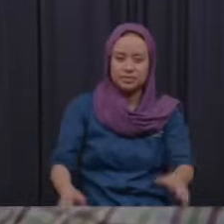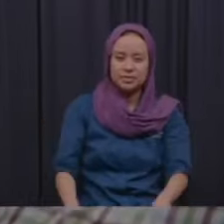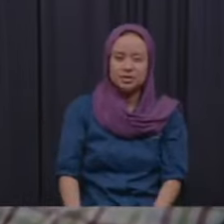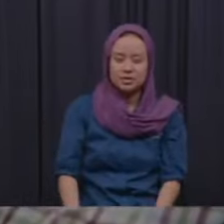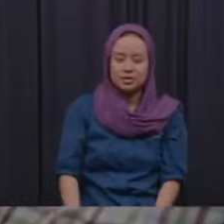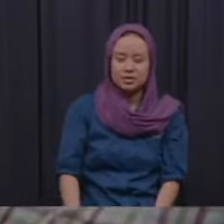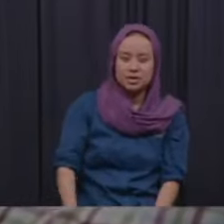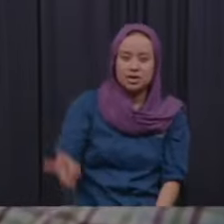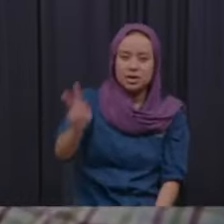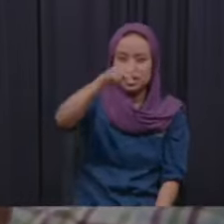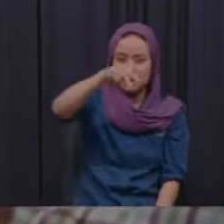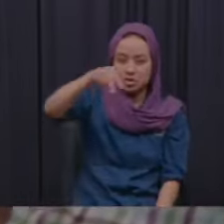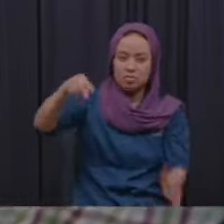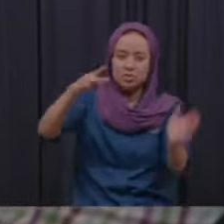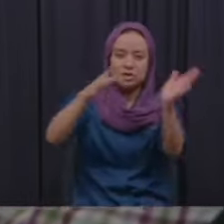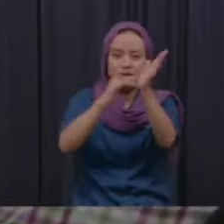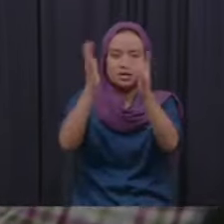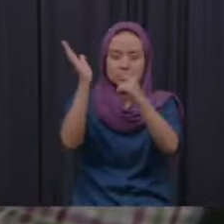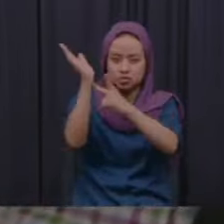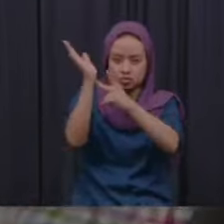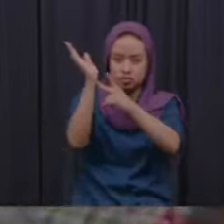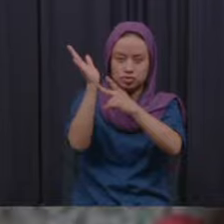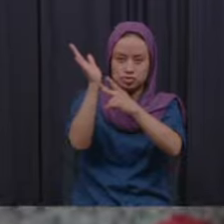En el nombre de Jesús.